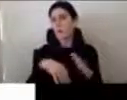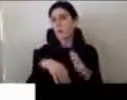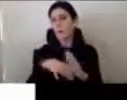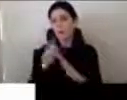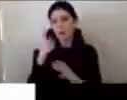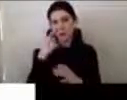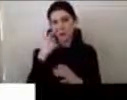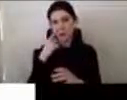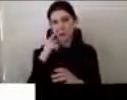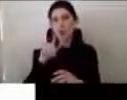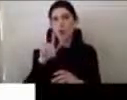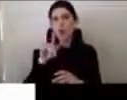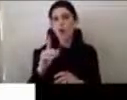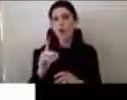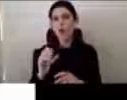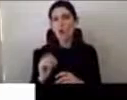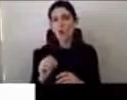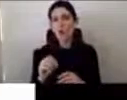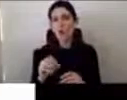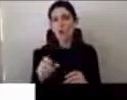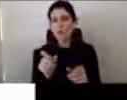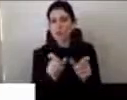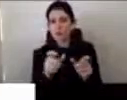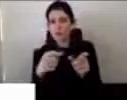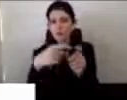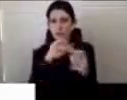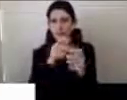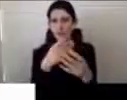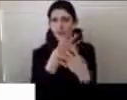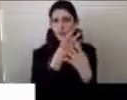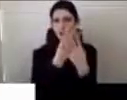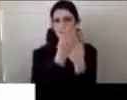el ludo, la yenga, el dominó, juegos de naipes como el